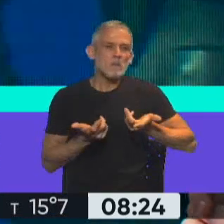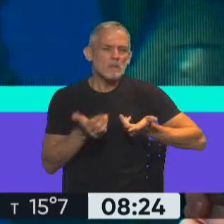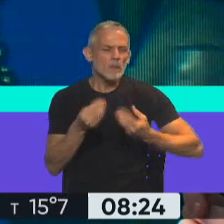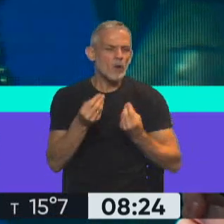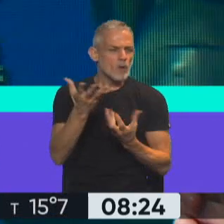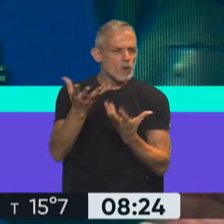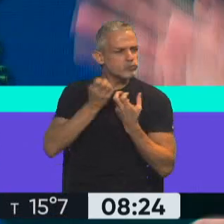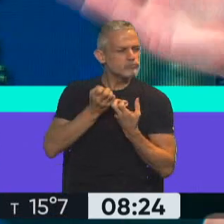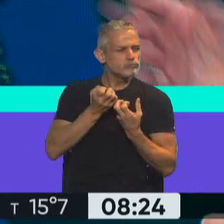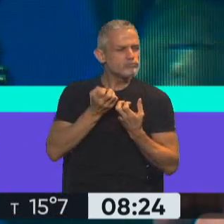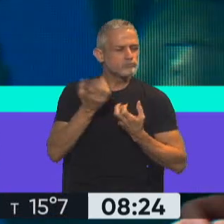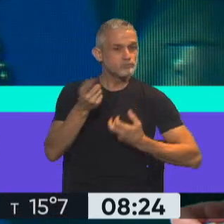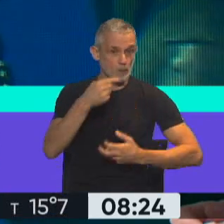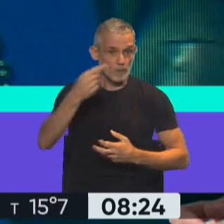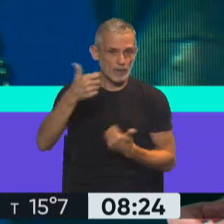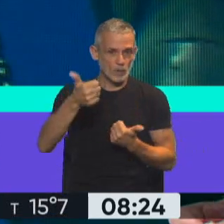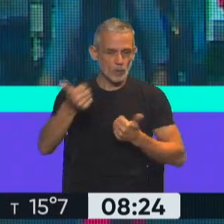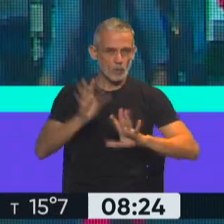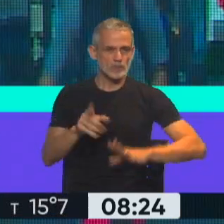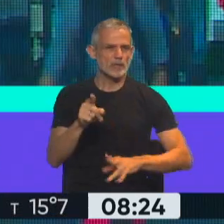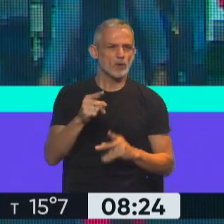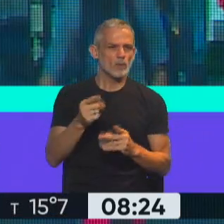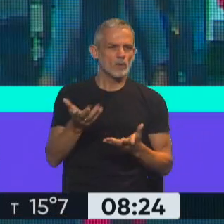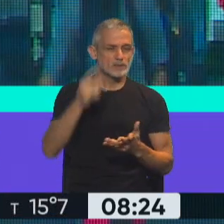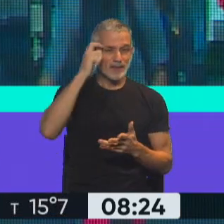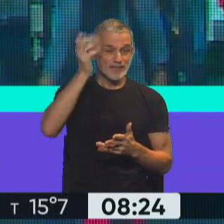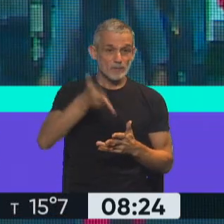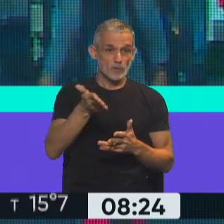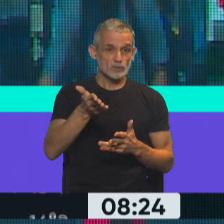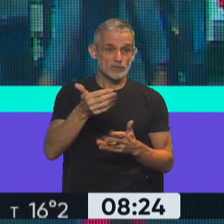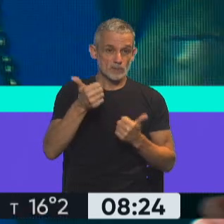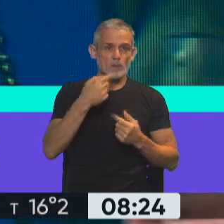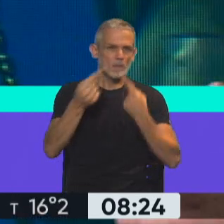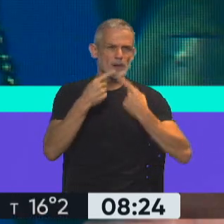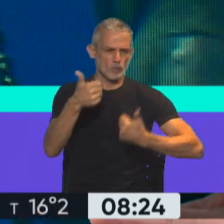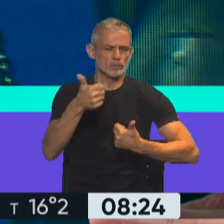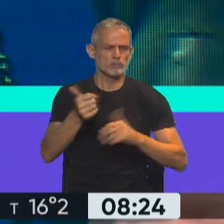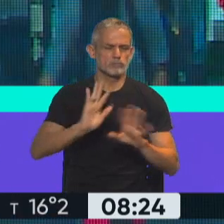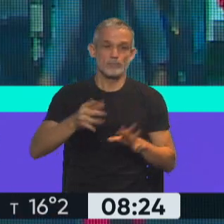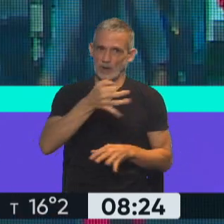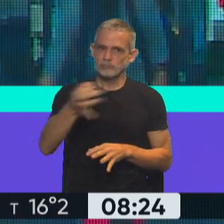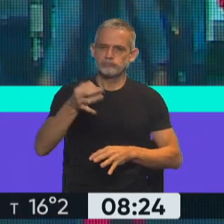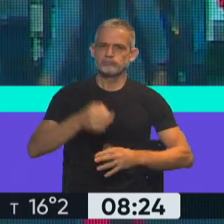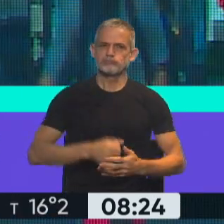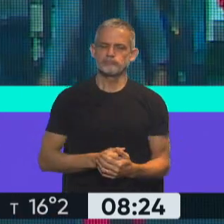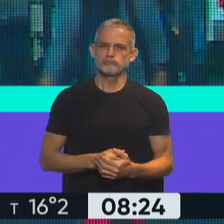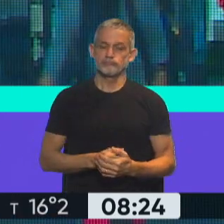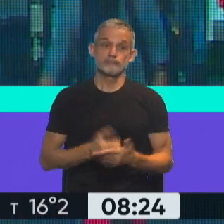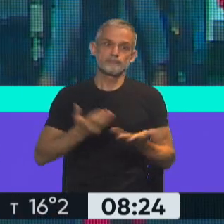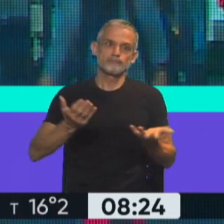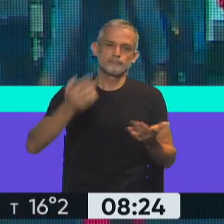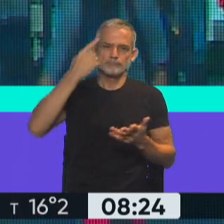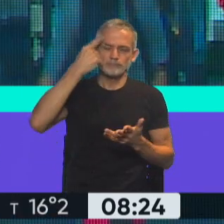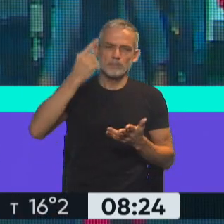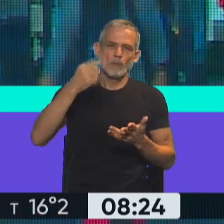¿Cómo se lo Es una muy buena pregunta se la que entusiasma a ese 10%? Es una muy buena pregunta. Es cierto que se supone